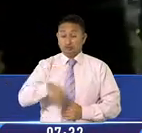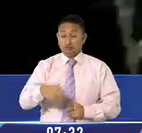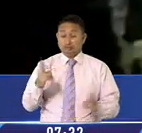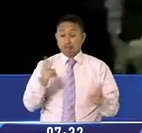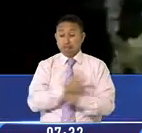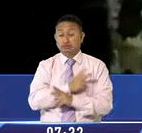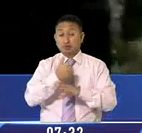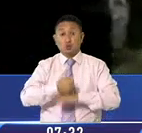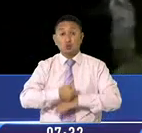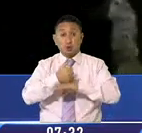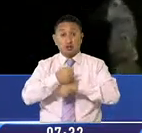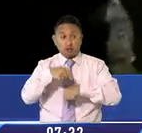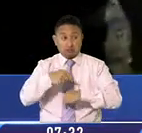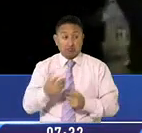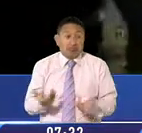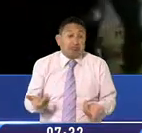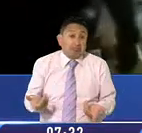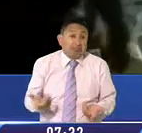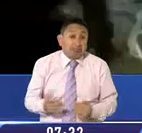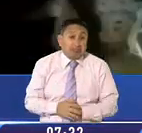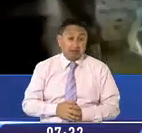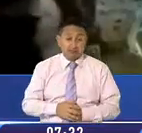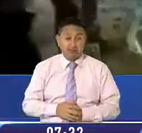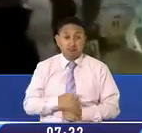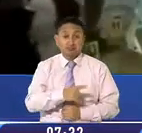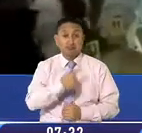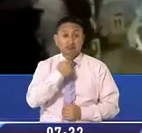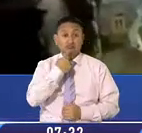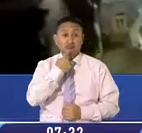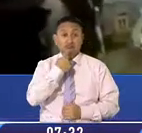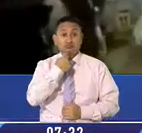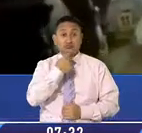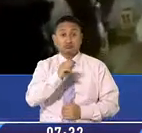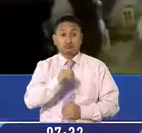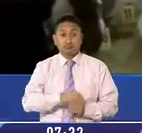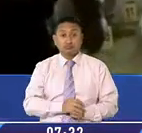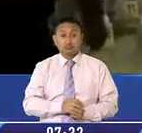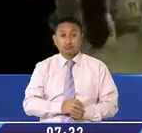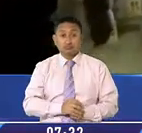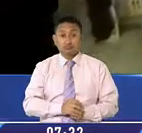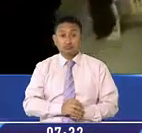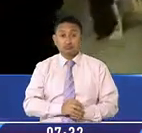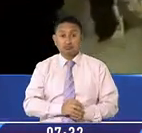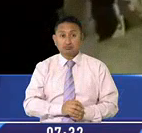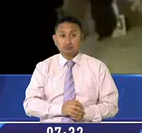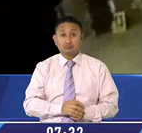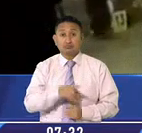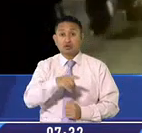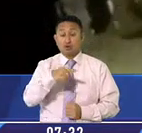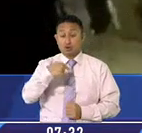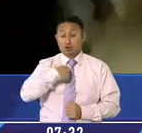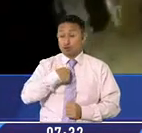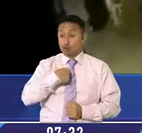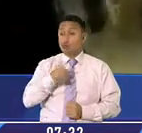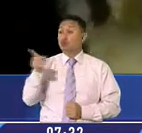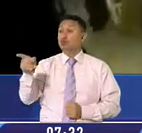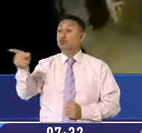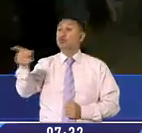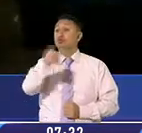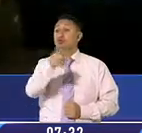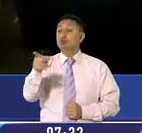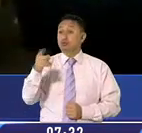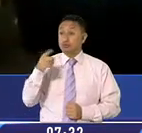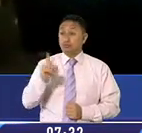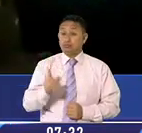hermano, no sé, que al pretexto de que supuestamente saldo de cuenta y todo demás se tiran la pelotita entre ellos, hermano, y aquí no ha pasado